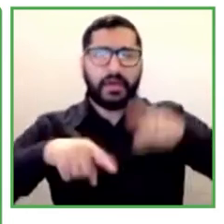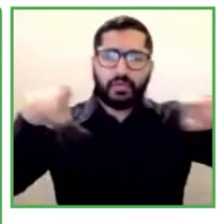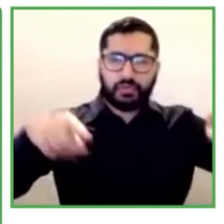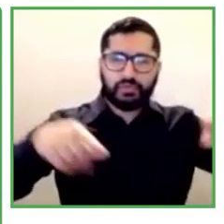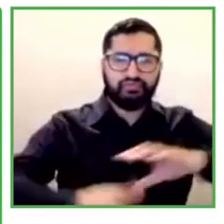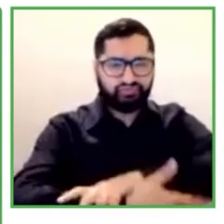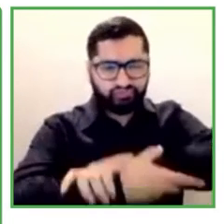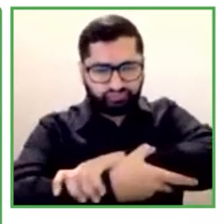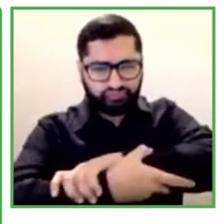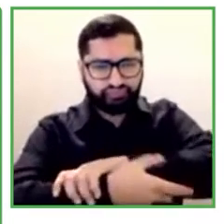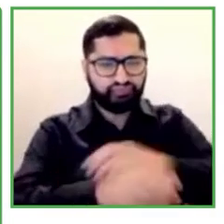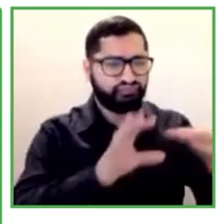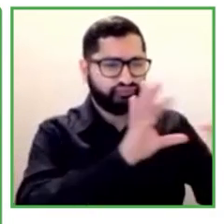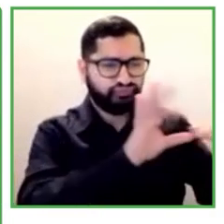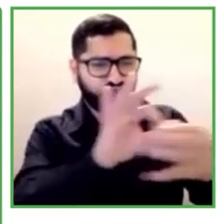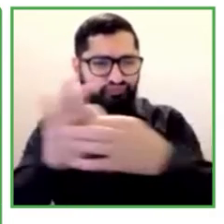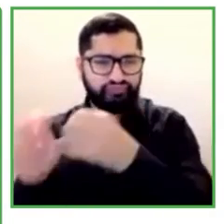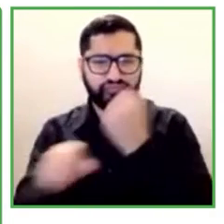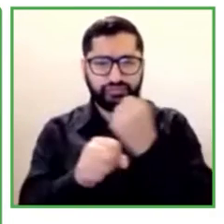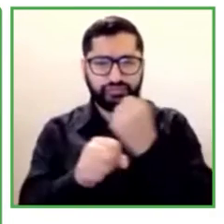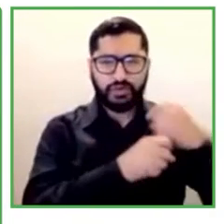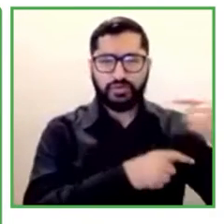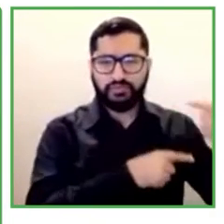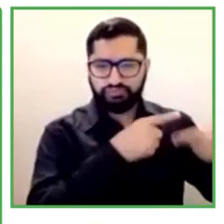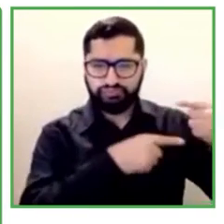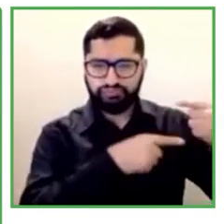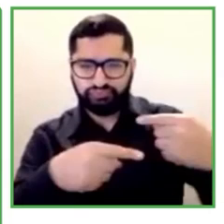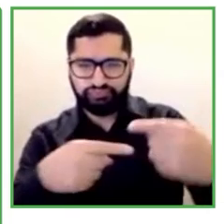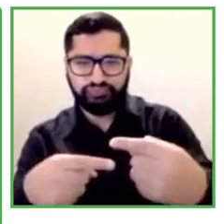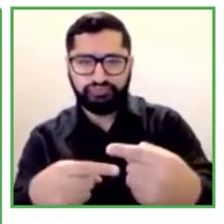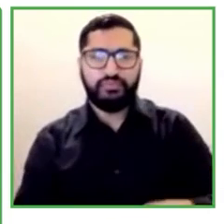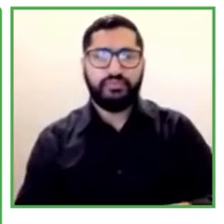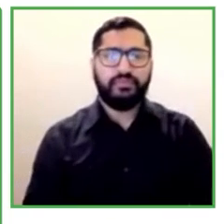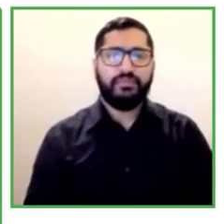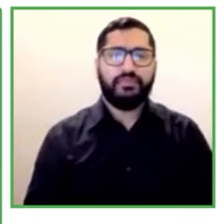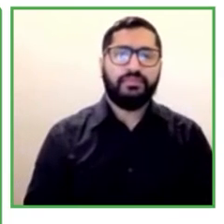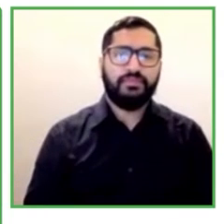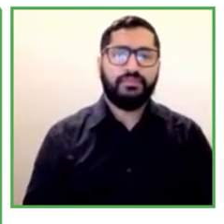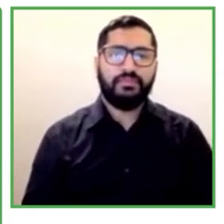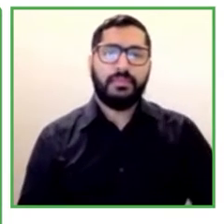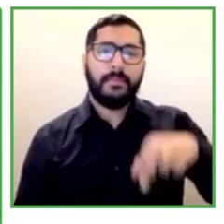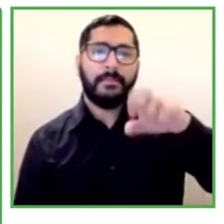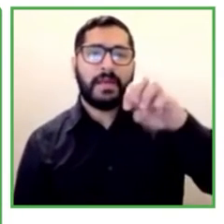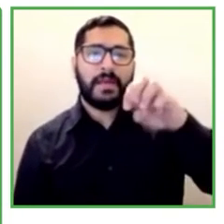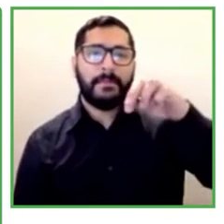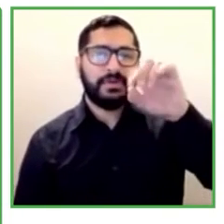Microsoft, PepsiCo, ILO. Y